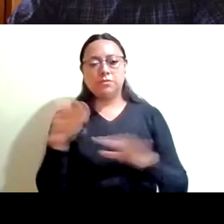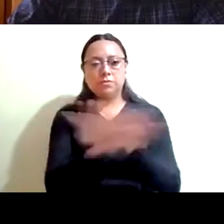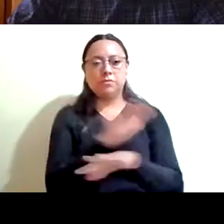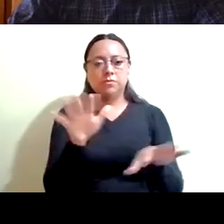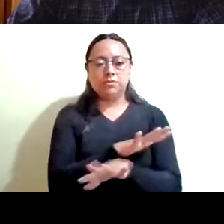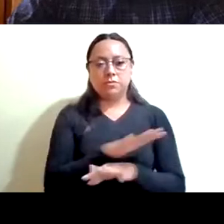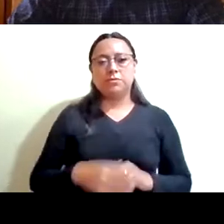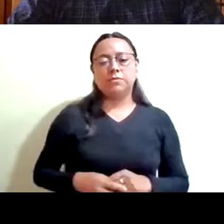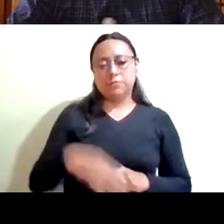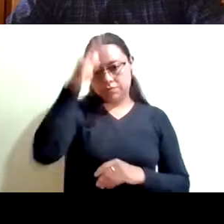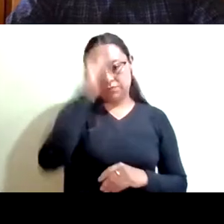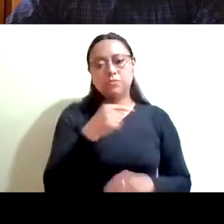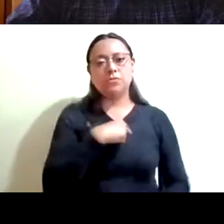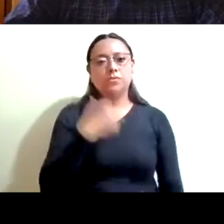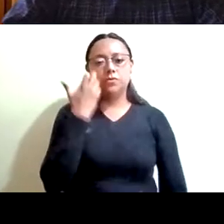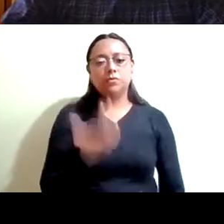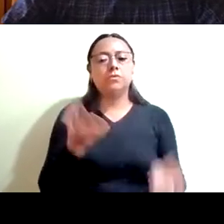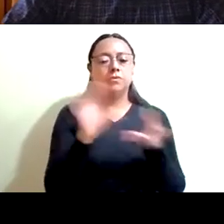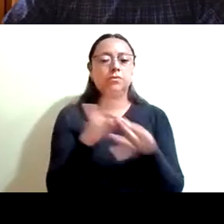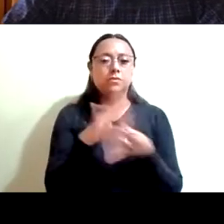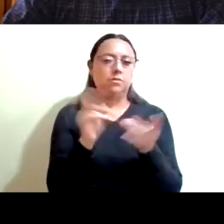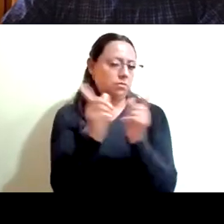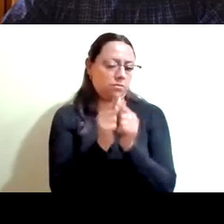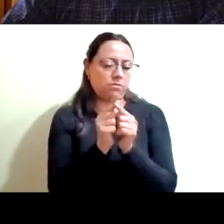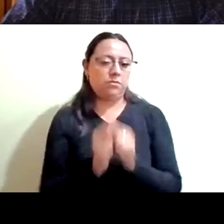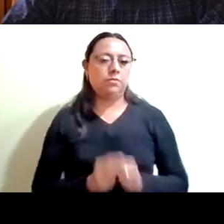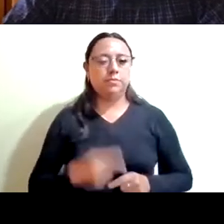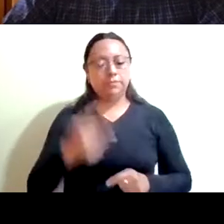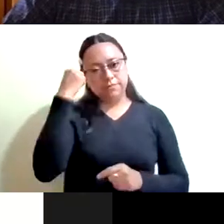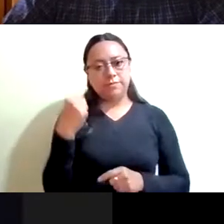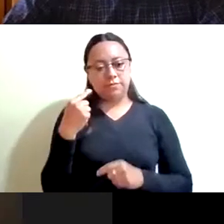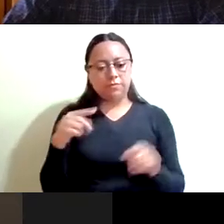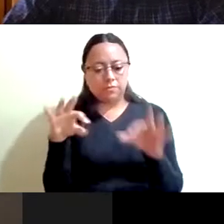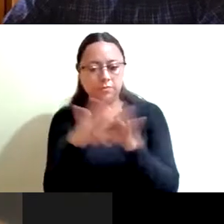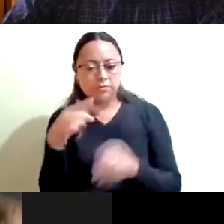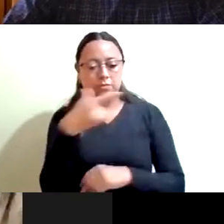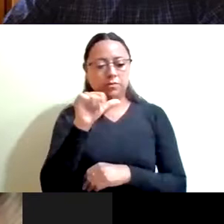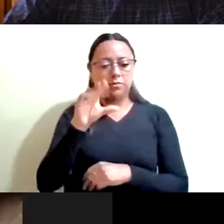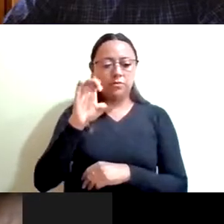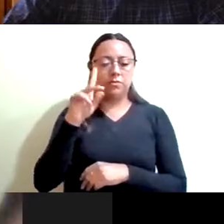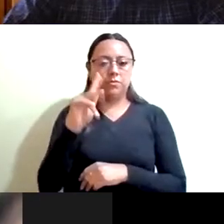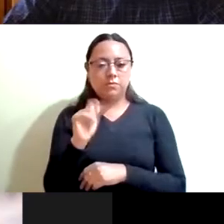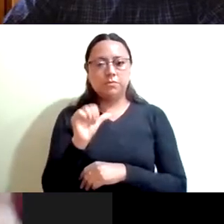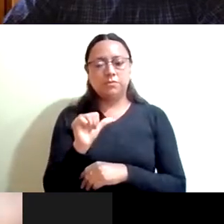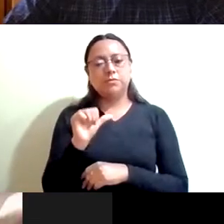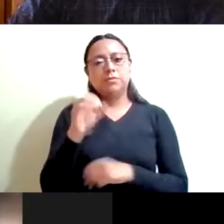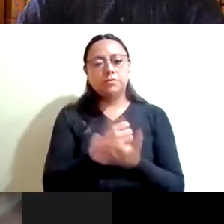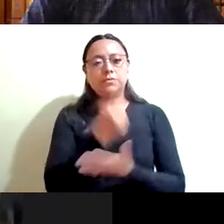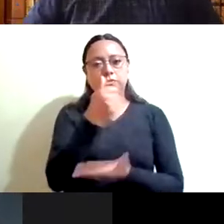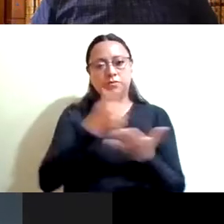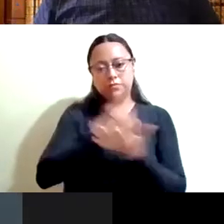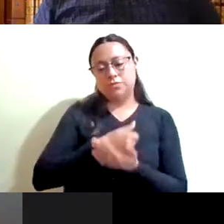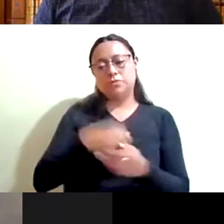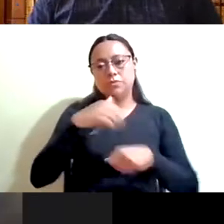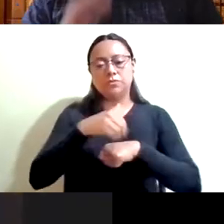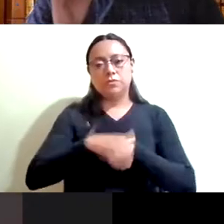Y mencionar brevemente que de conformidad con la Gaceta Oficial de la Ciudad de México número 705 bis